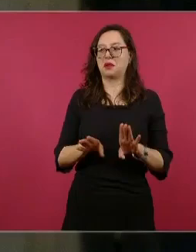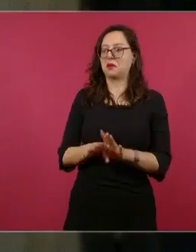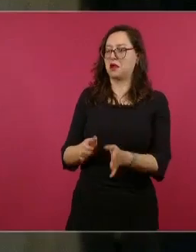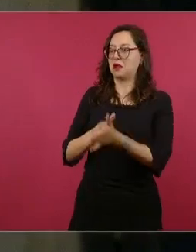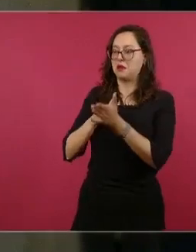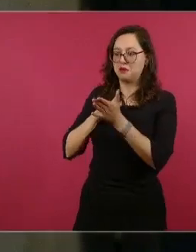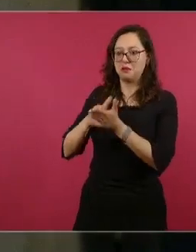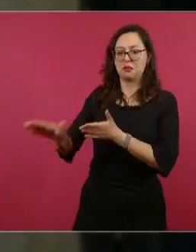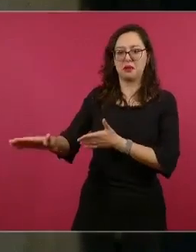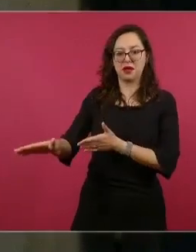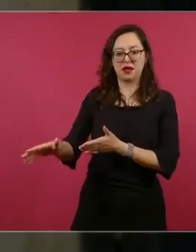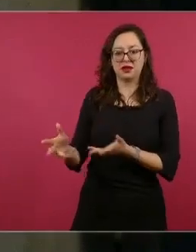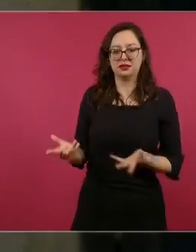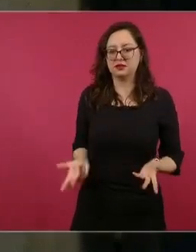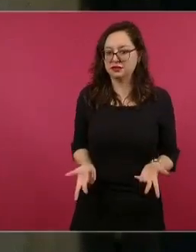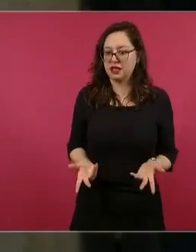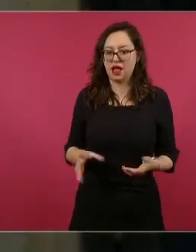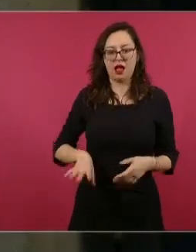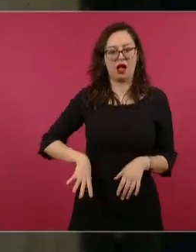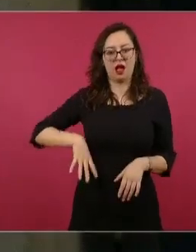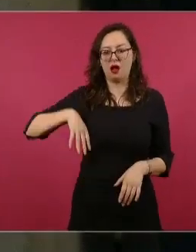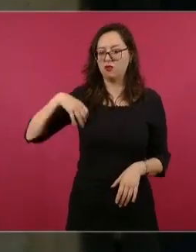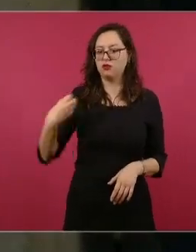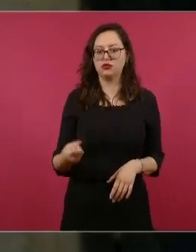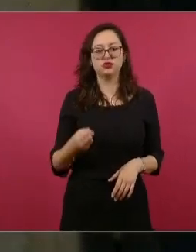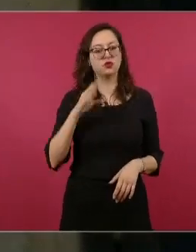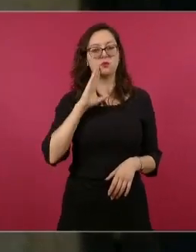una arbitrariedad.